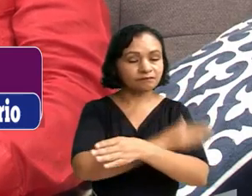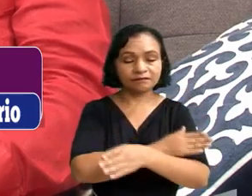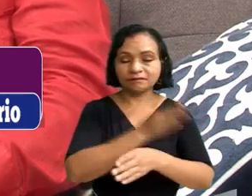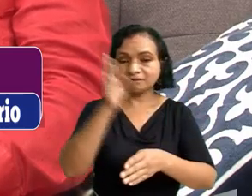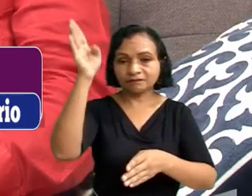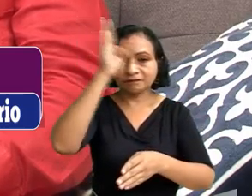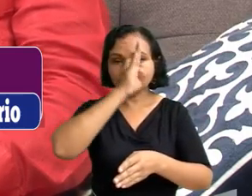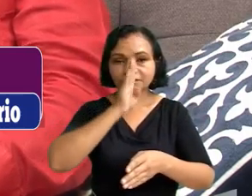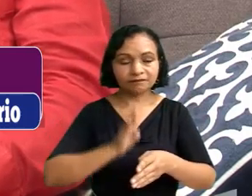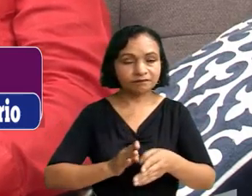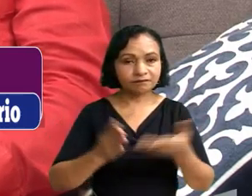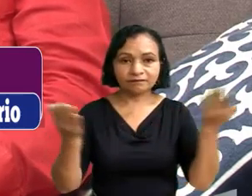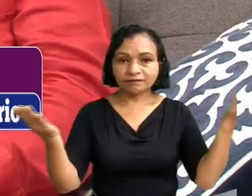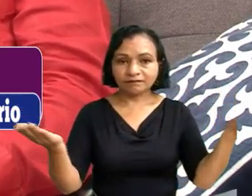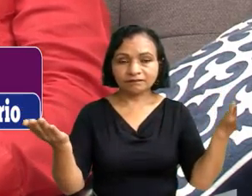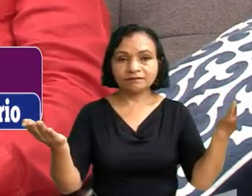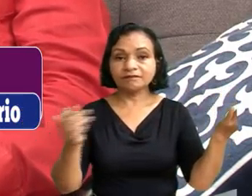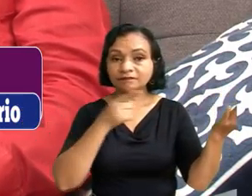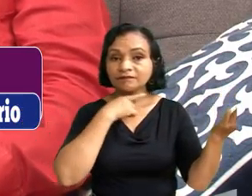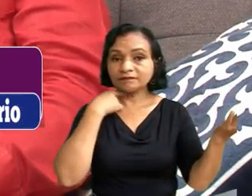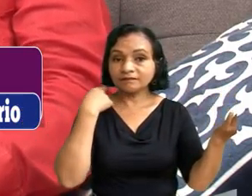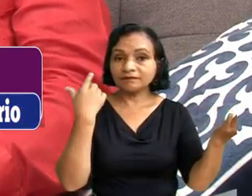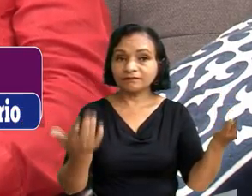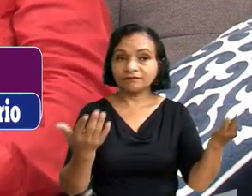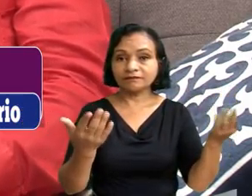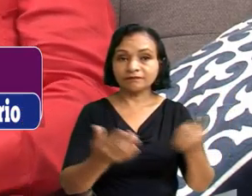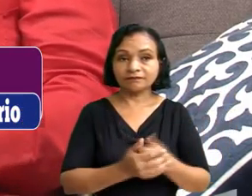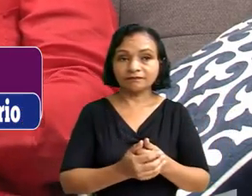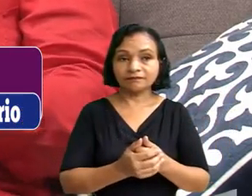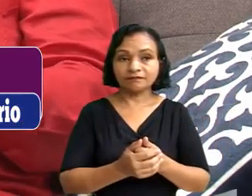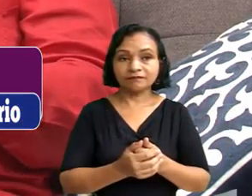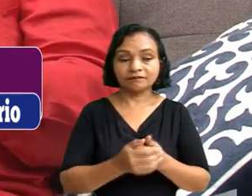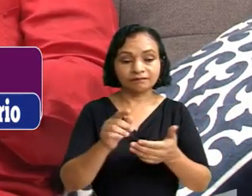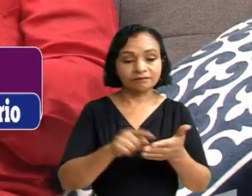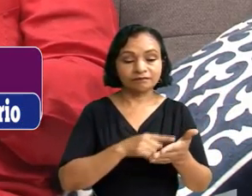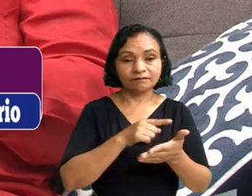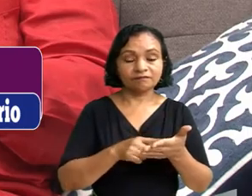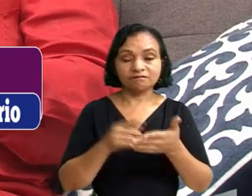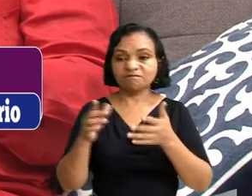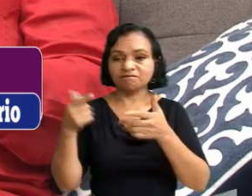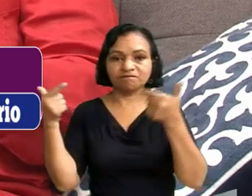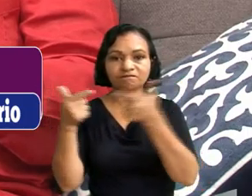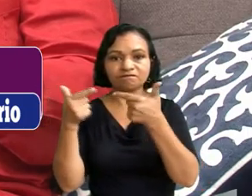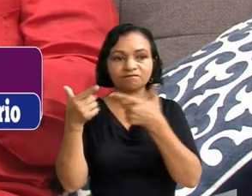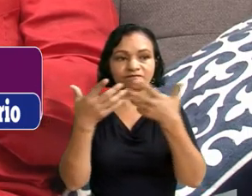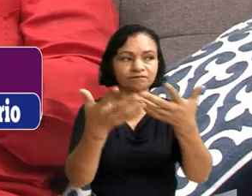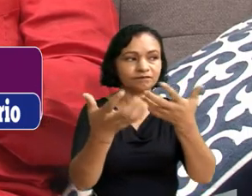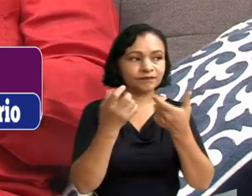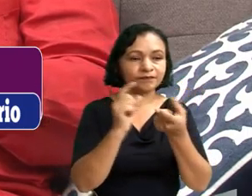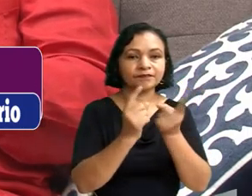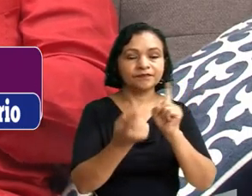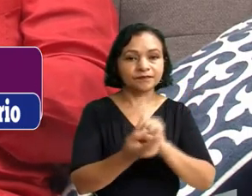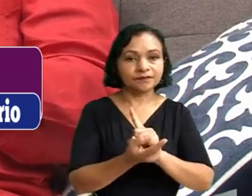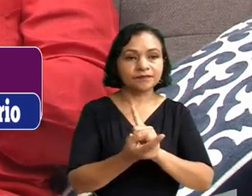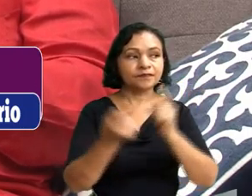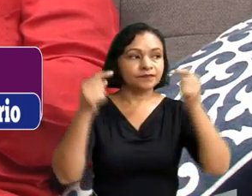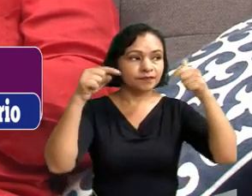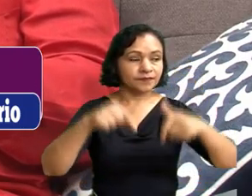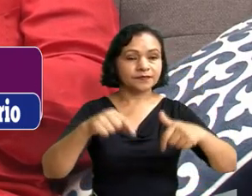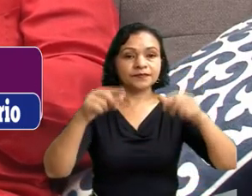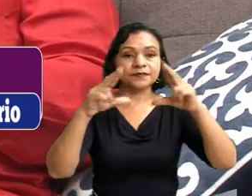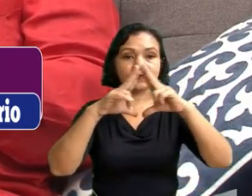liberal conservadora precisamente lo que nosotros hacemos votos de armas aquí en nicaragua